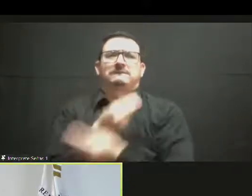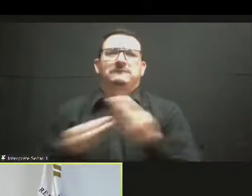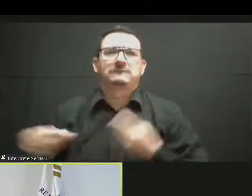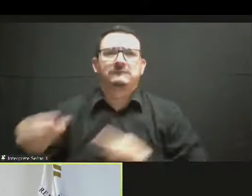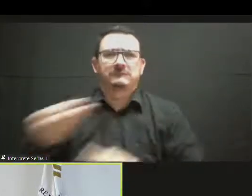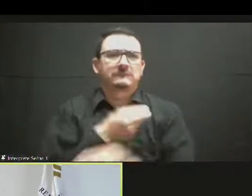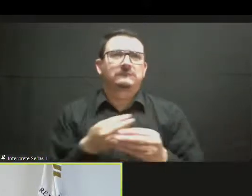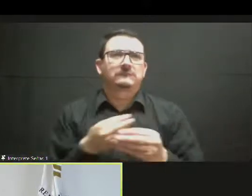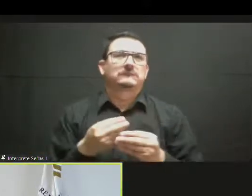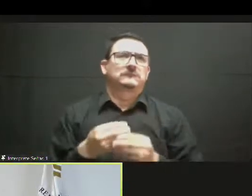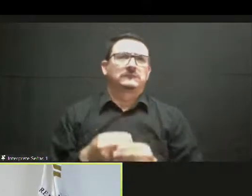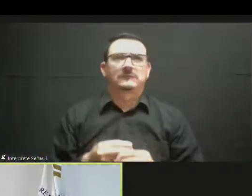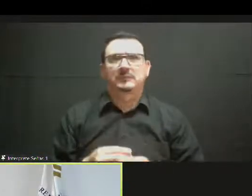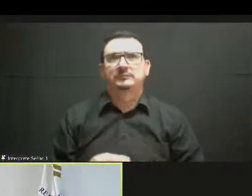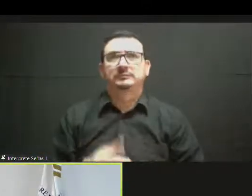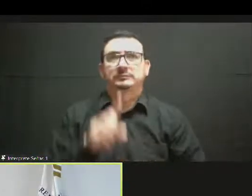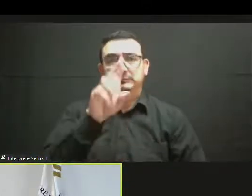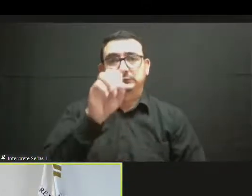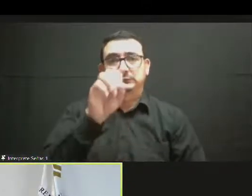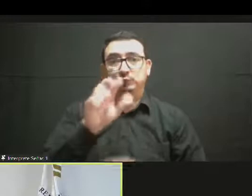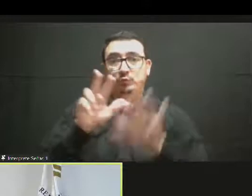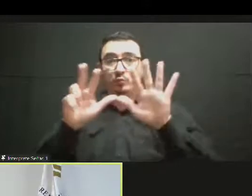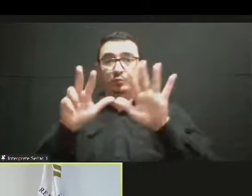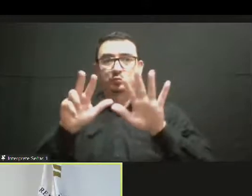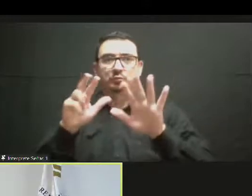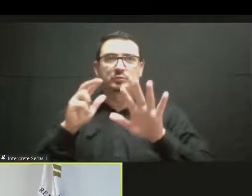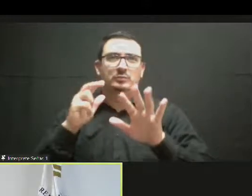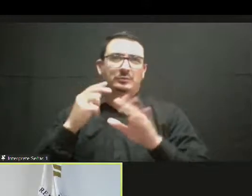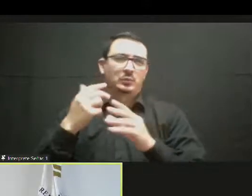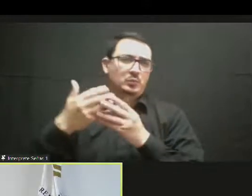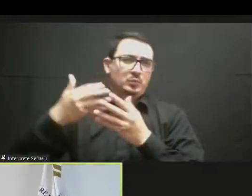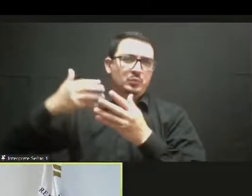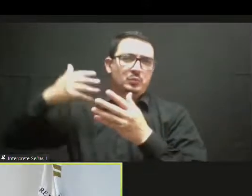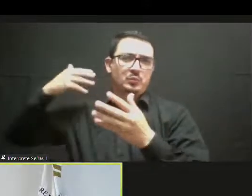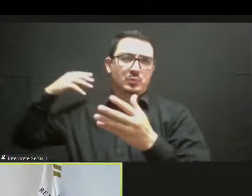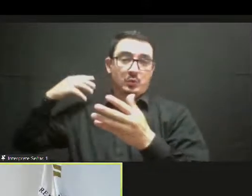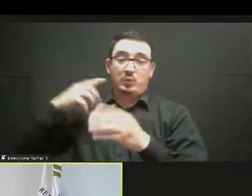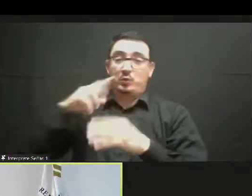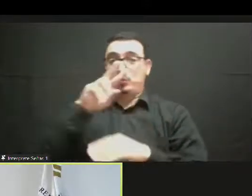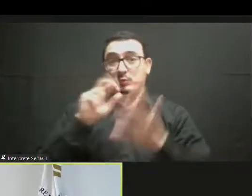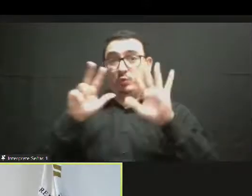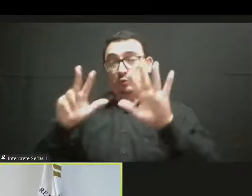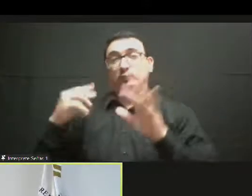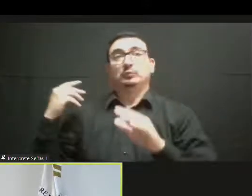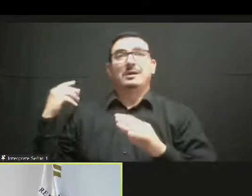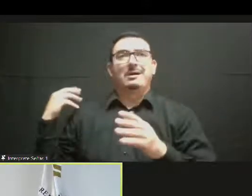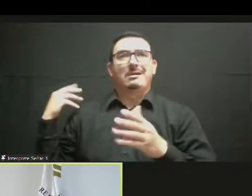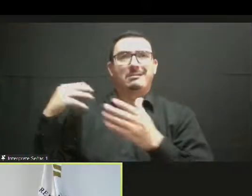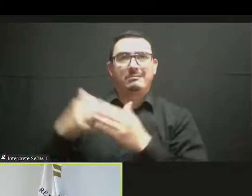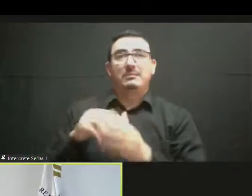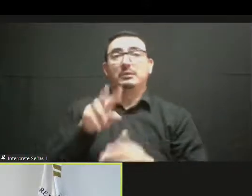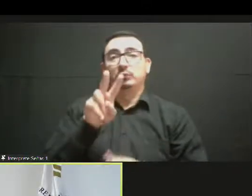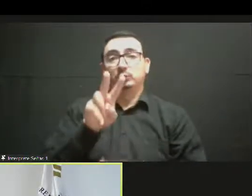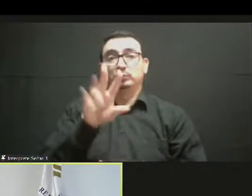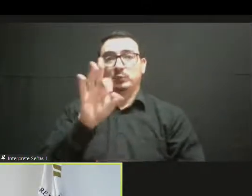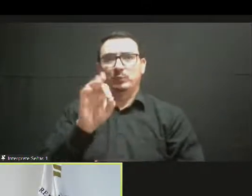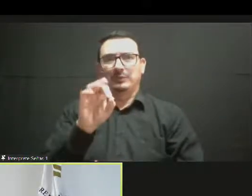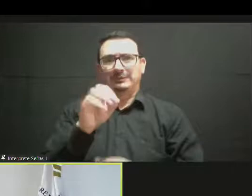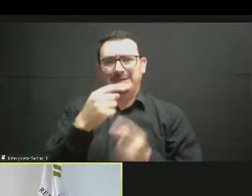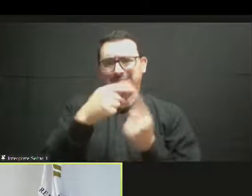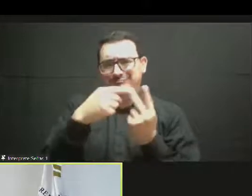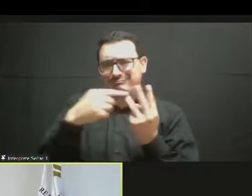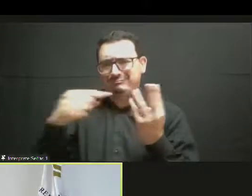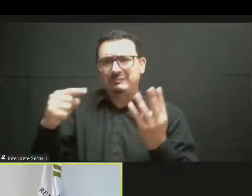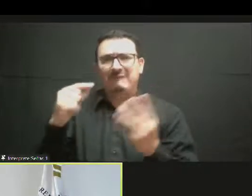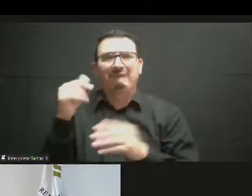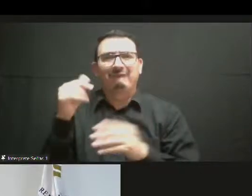108-10, se han realizado 350 producciones audiovisuales extranjeras, más de 15.000 millones en